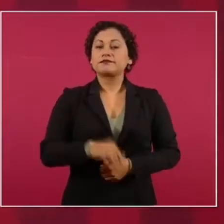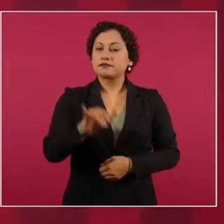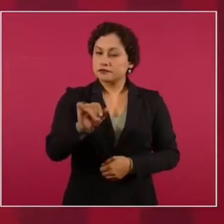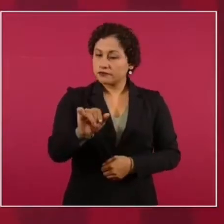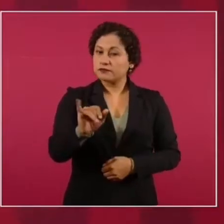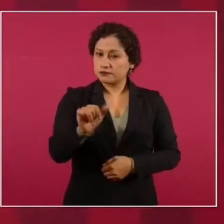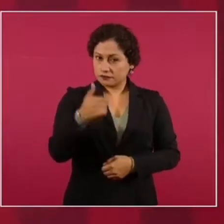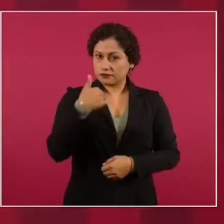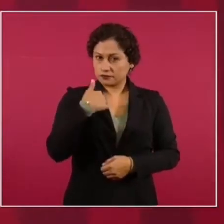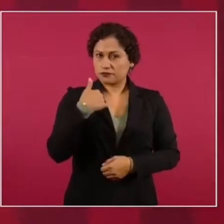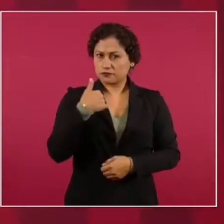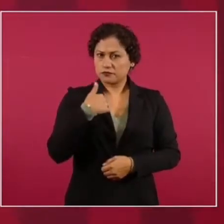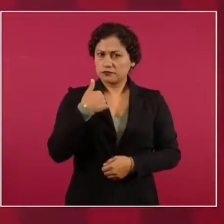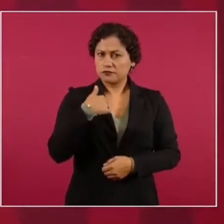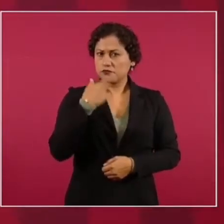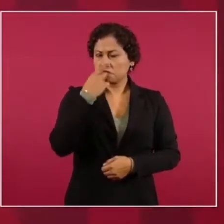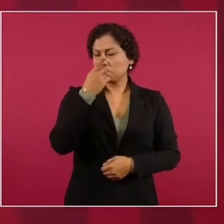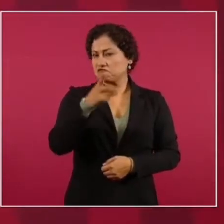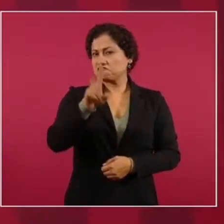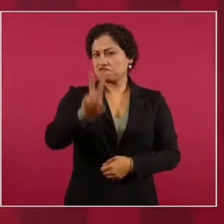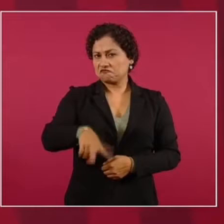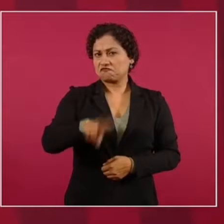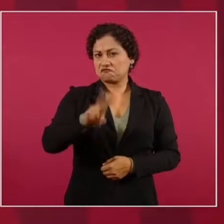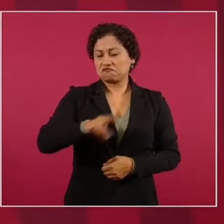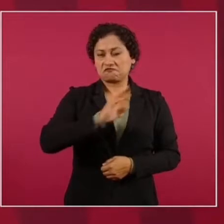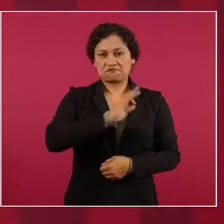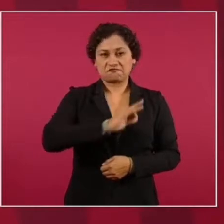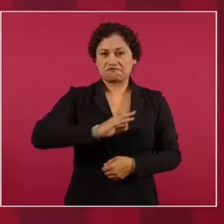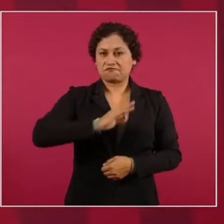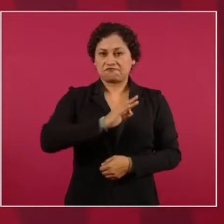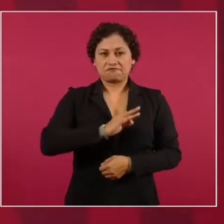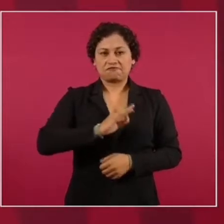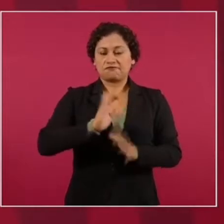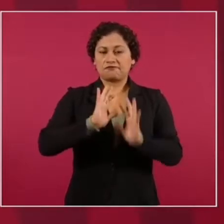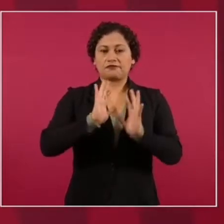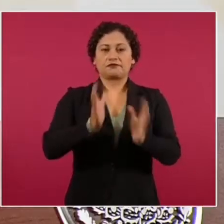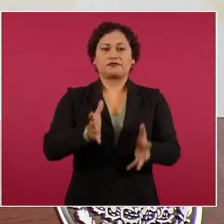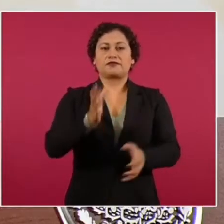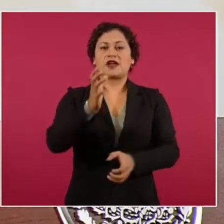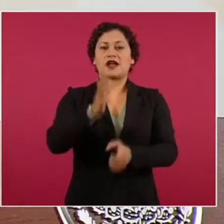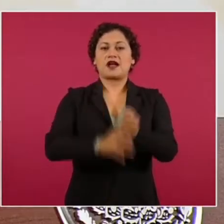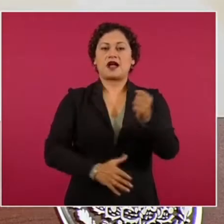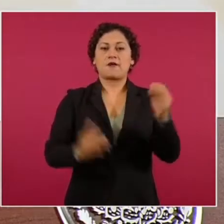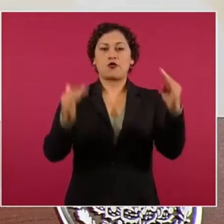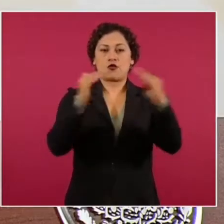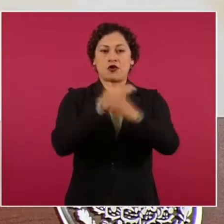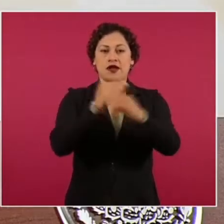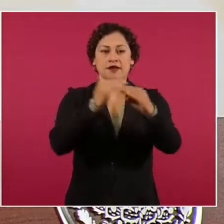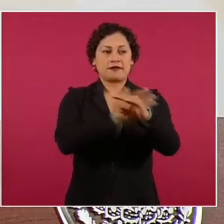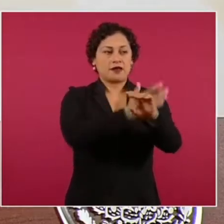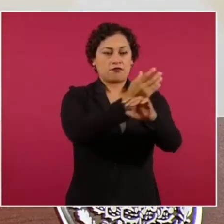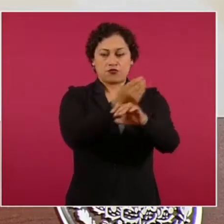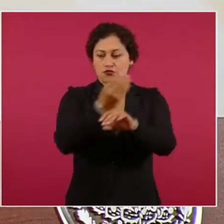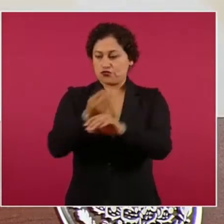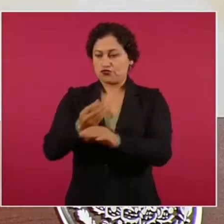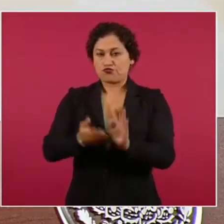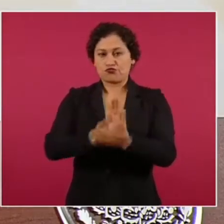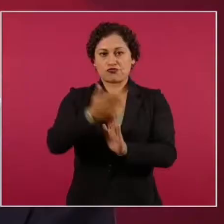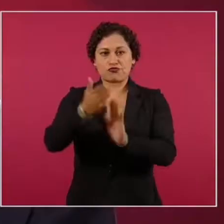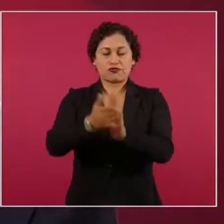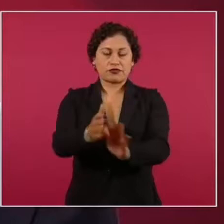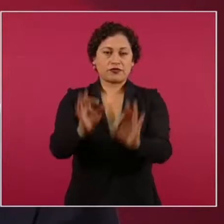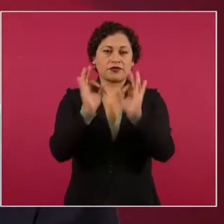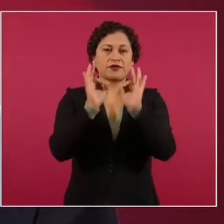yo celebro que se terminó de construir la carretera, las